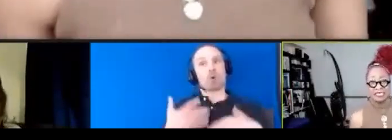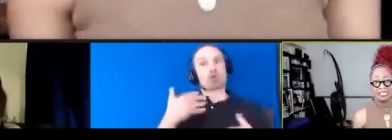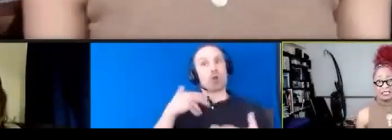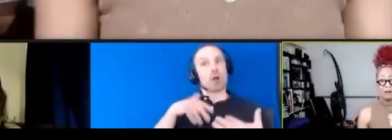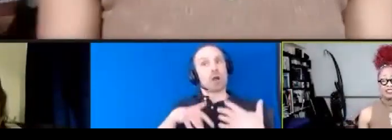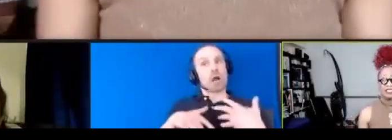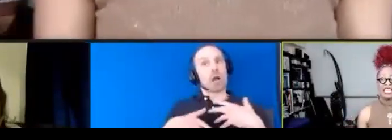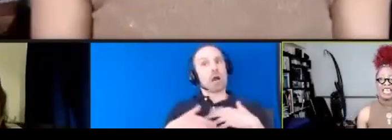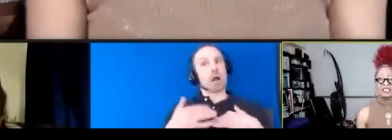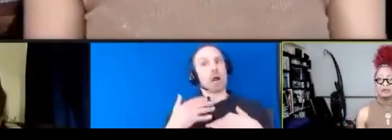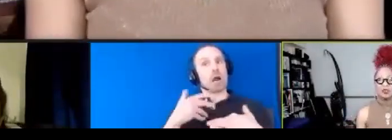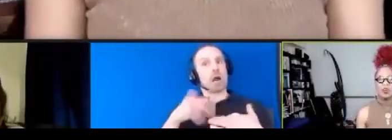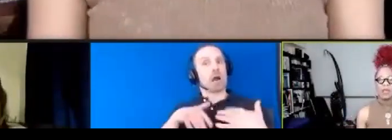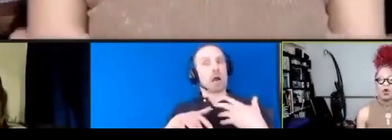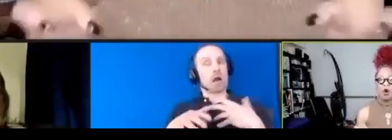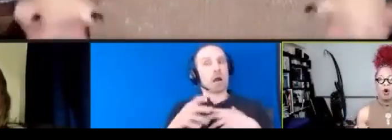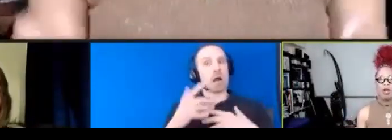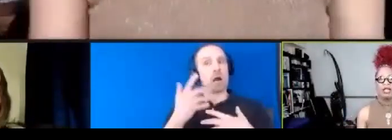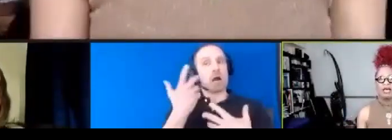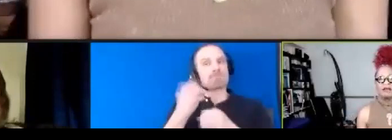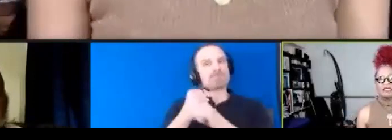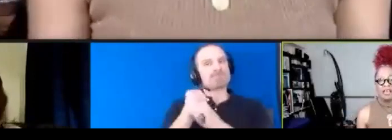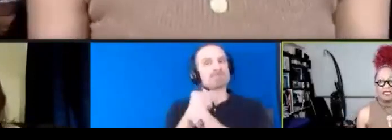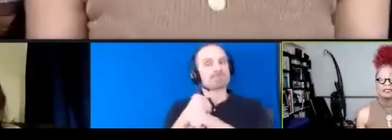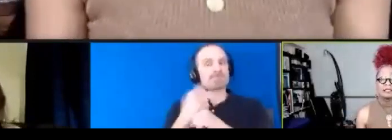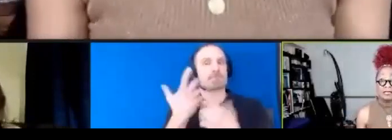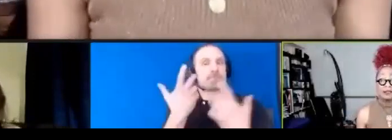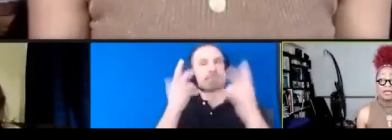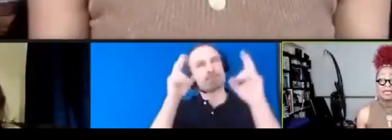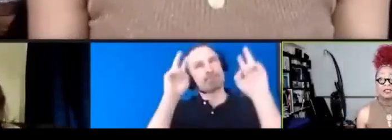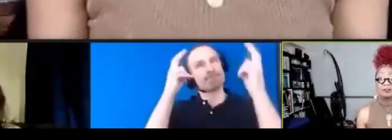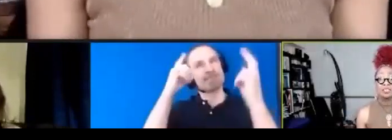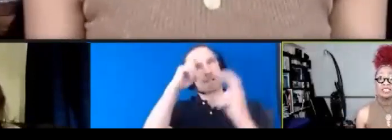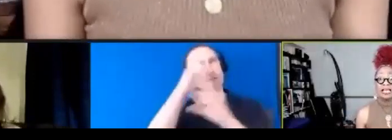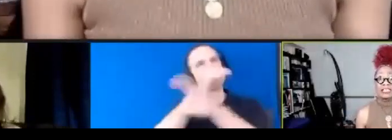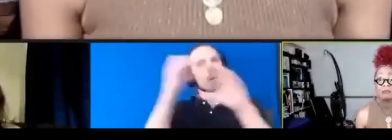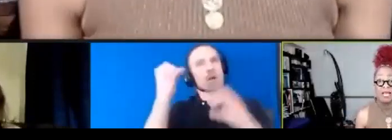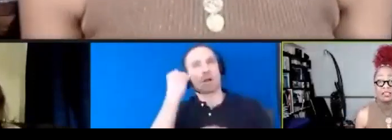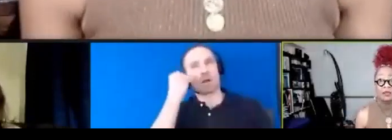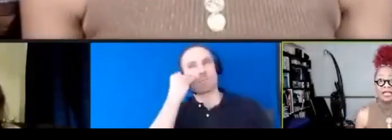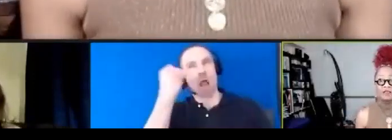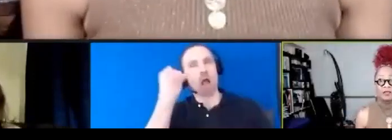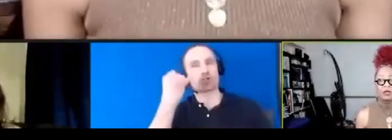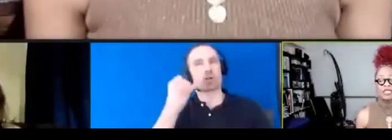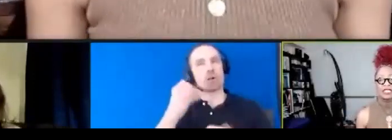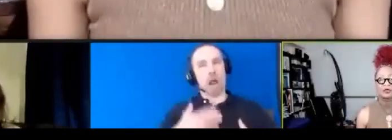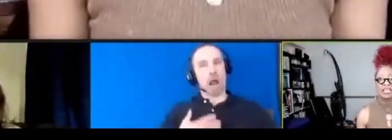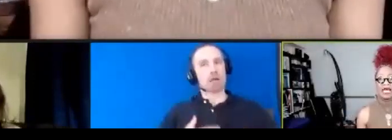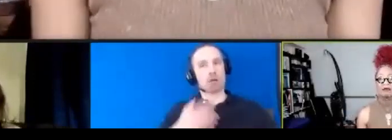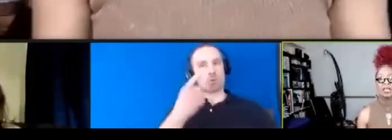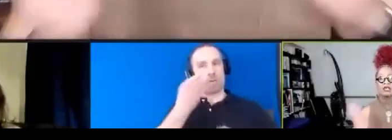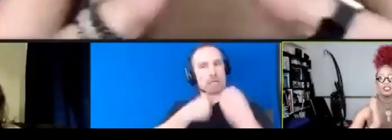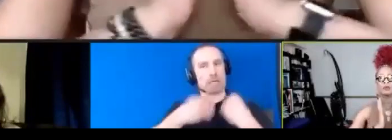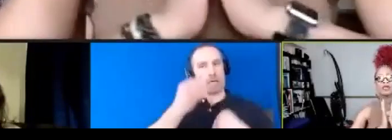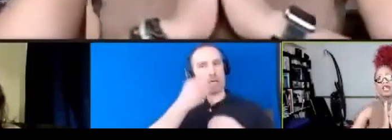como como una esponja se junta con todos los alimentos que tenemos entonces vamos a poner nuestros manos juntos aquí